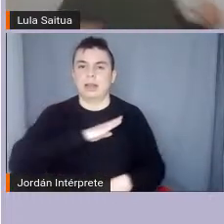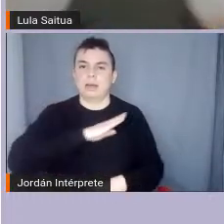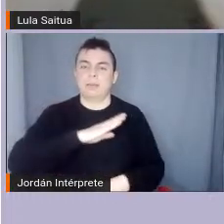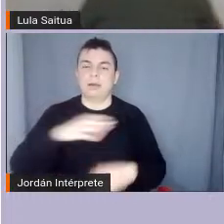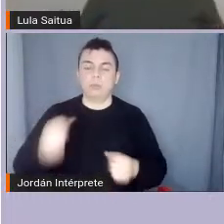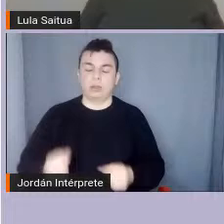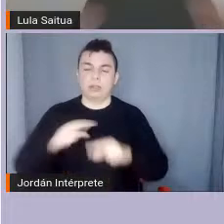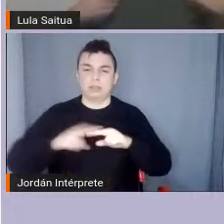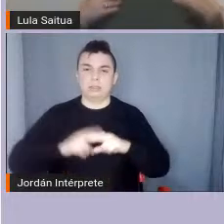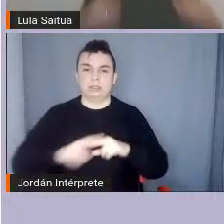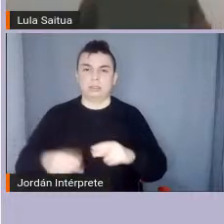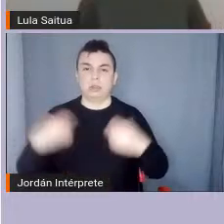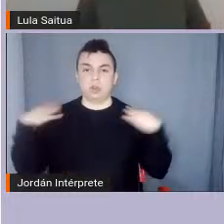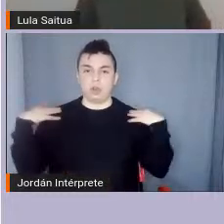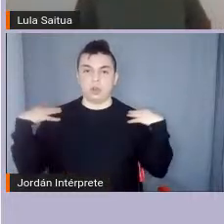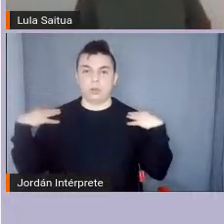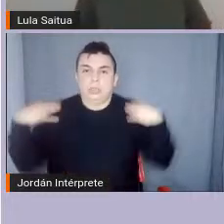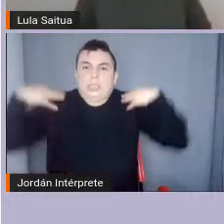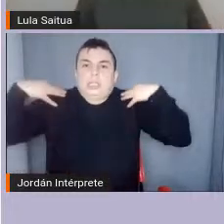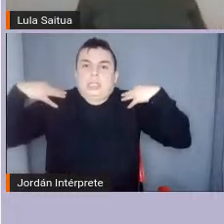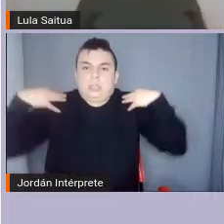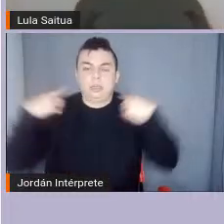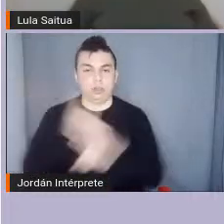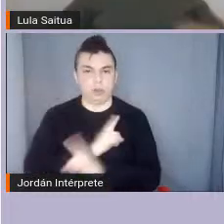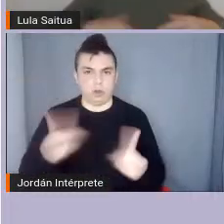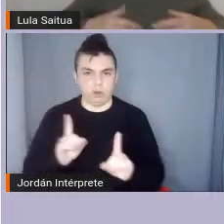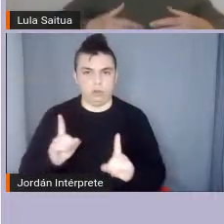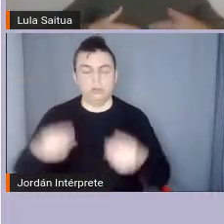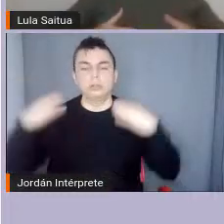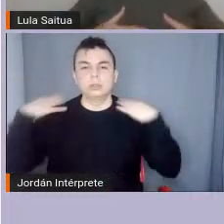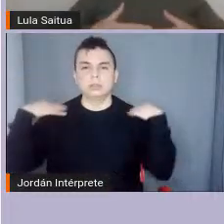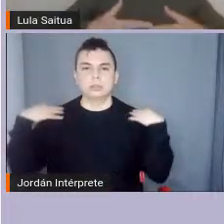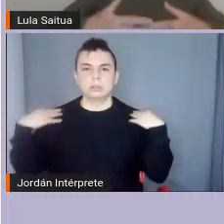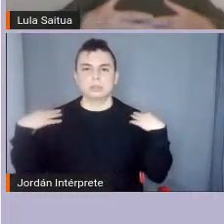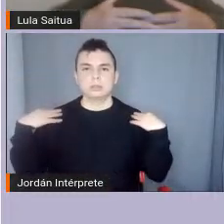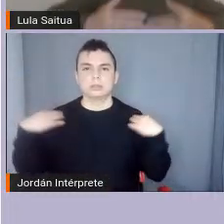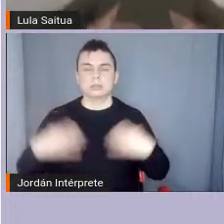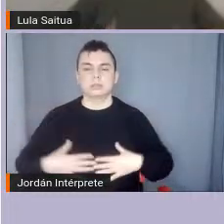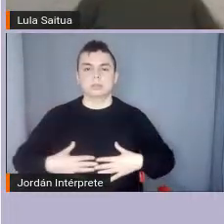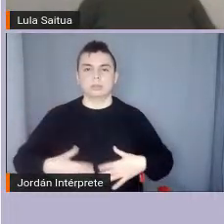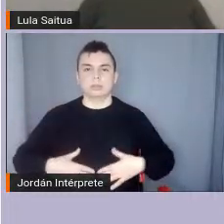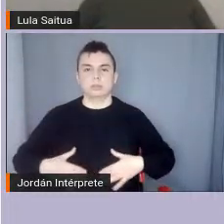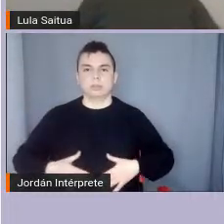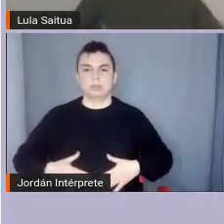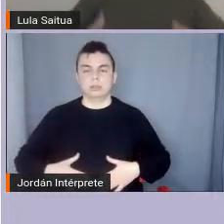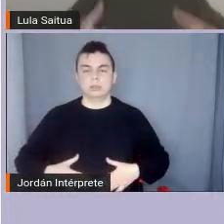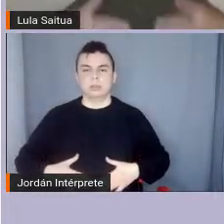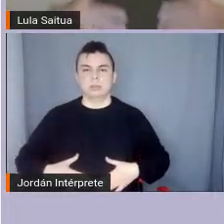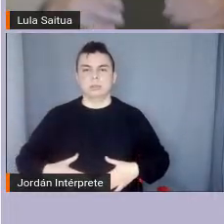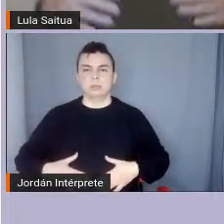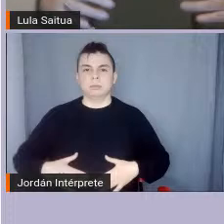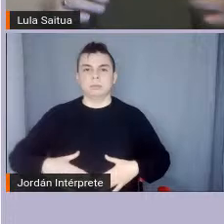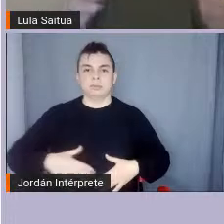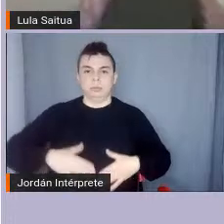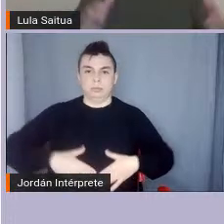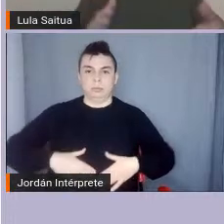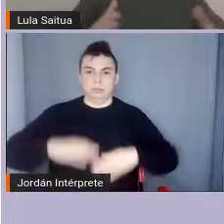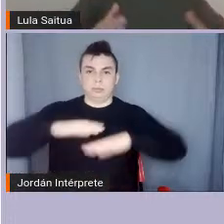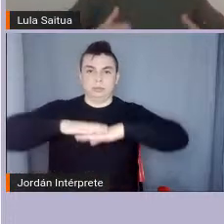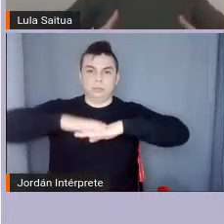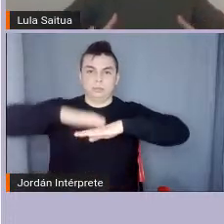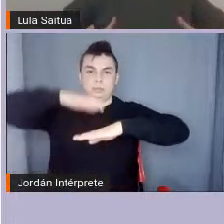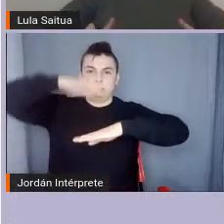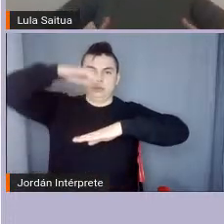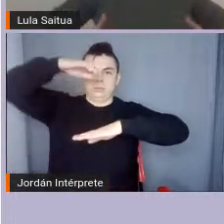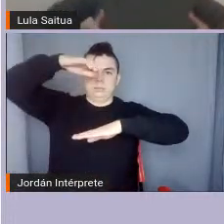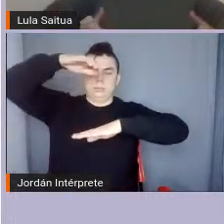podemos hacer. Yo no levanto los hombros, sino que mi guatita, mi diafragma, sale